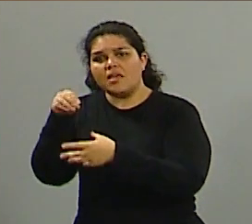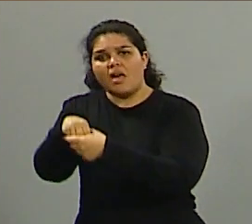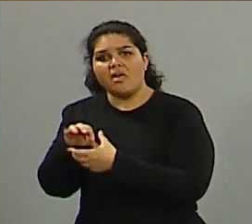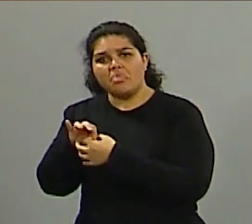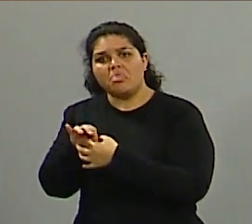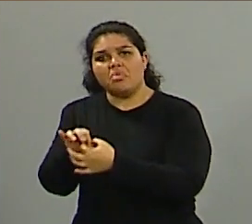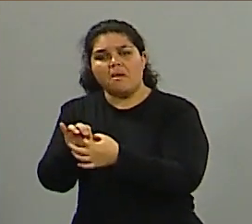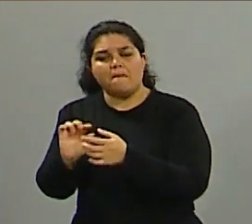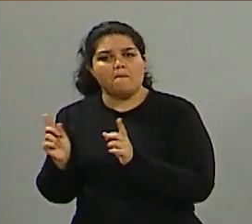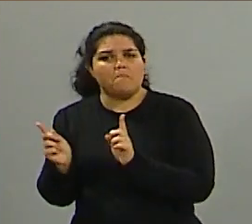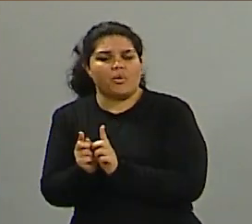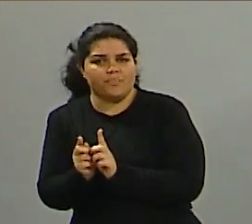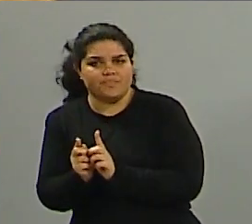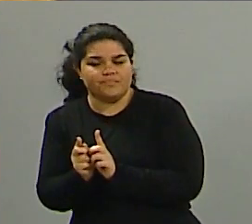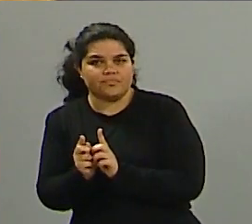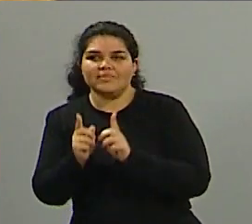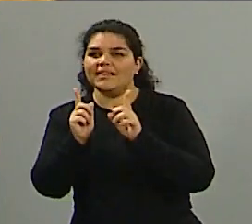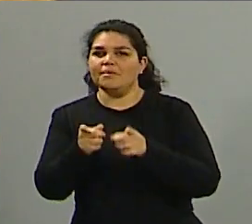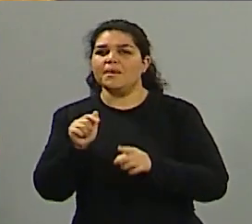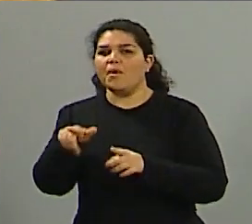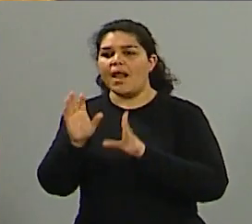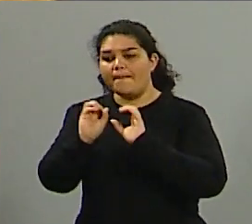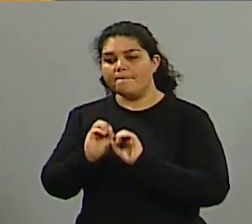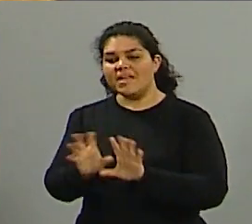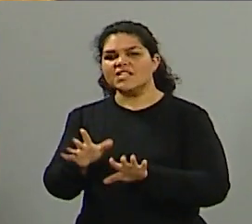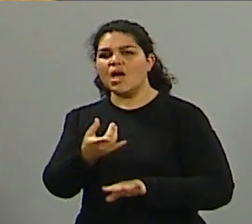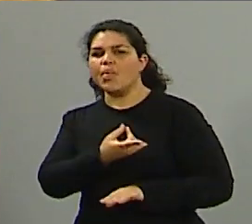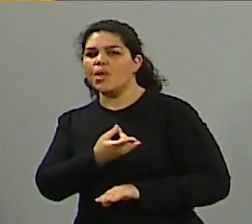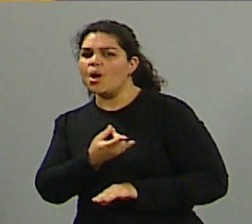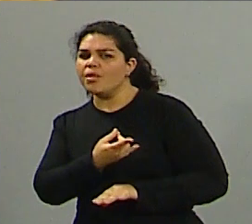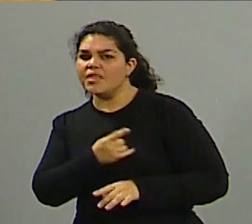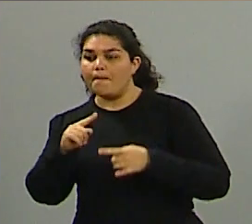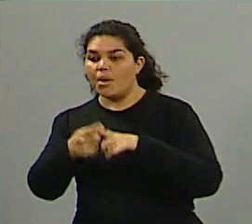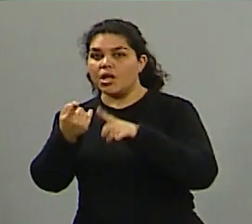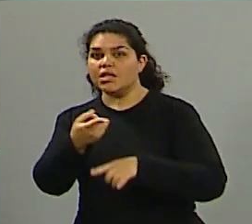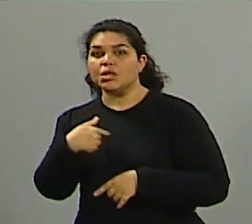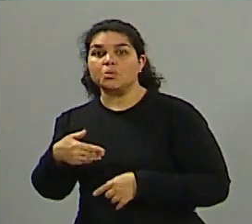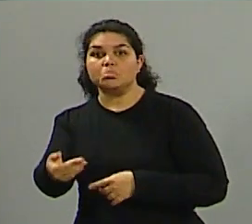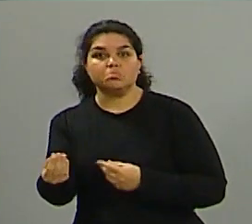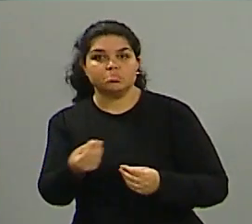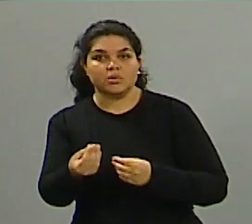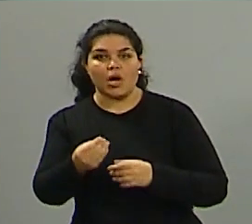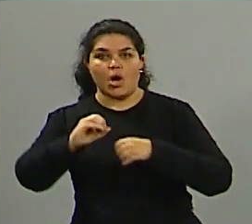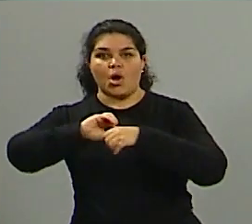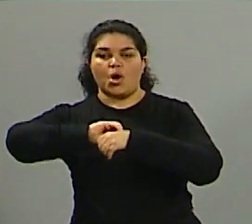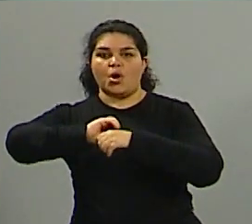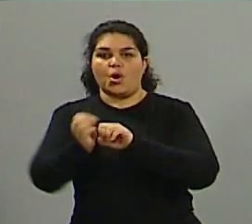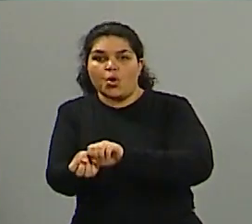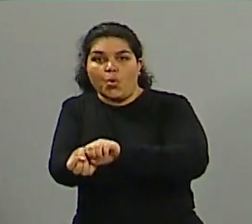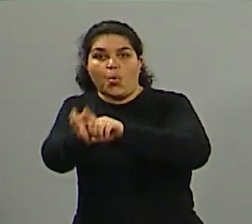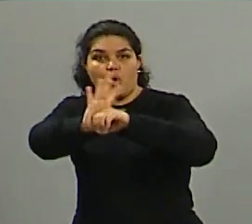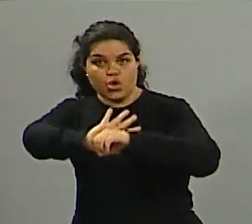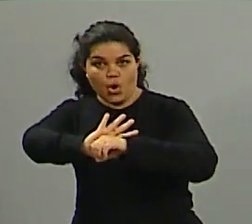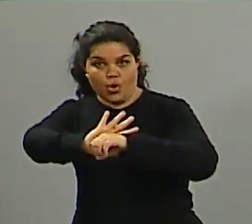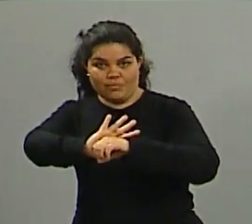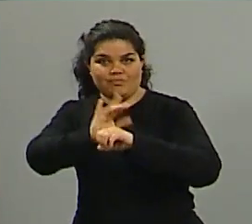que empieza o se inaugura, podríamos decir, acá en Mendoza. Como gobernador de la provincia. Exacto, claro. En ese momento... Como gobernador